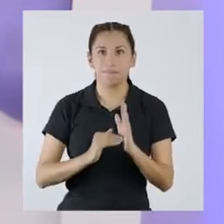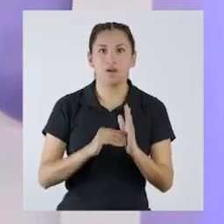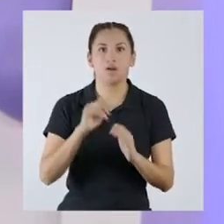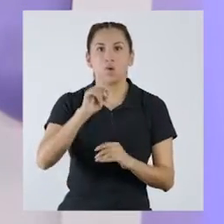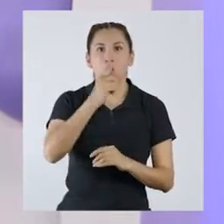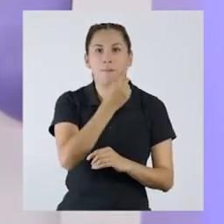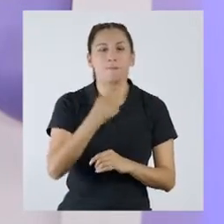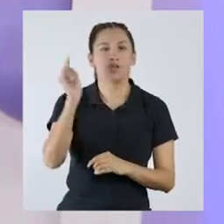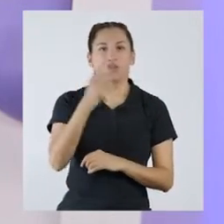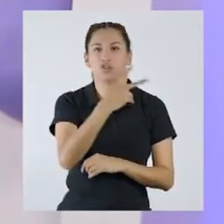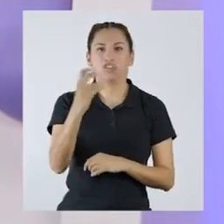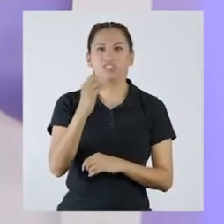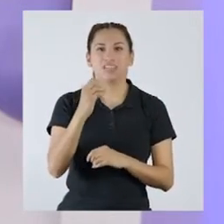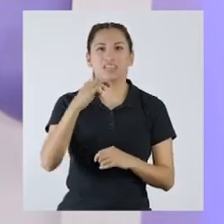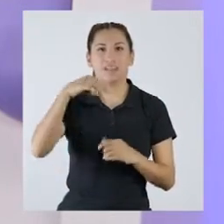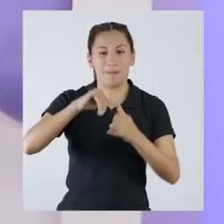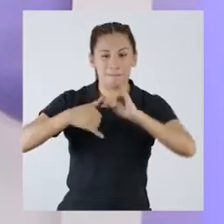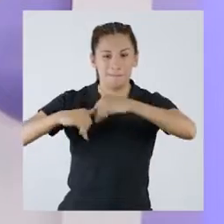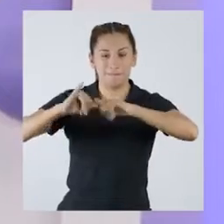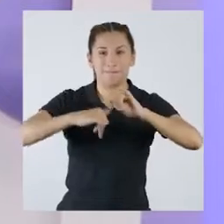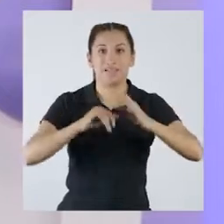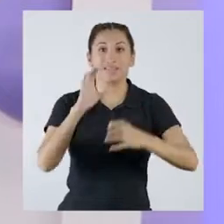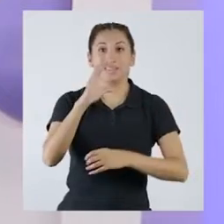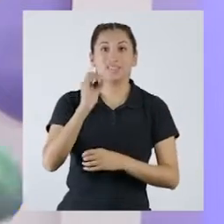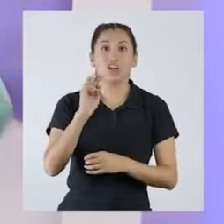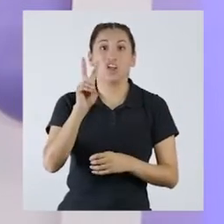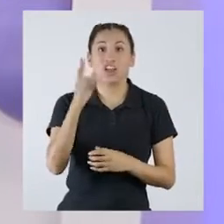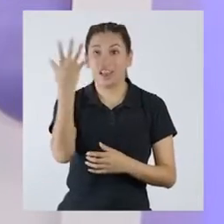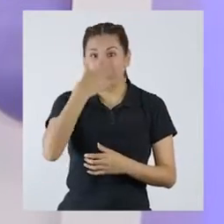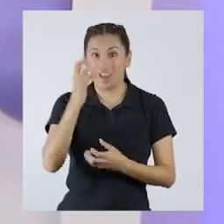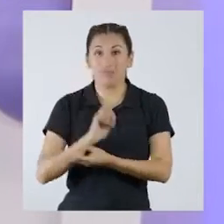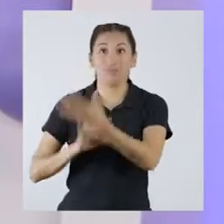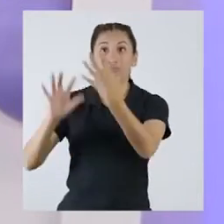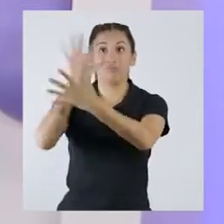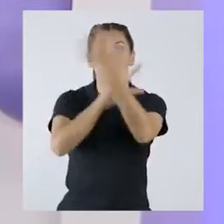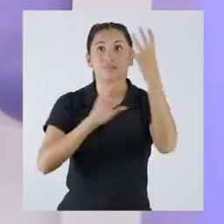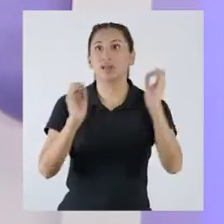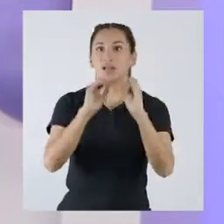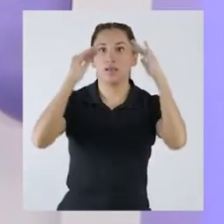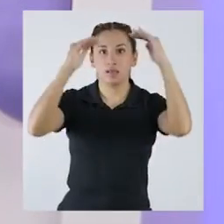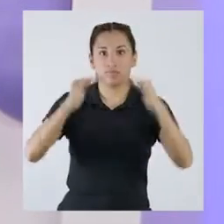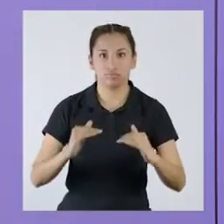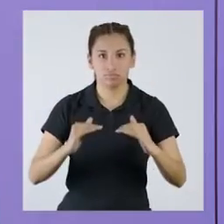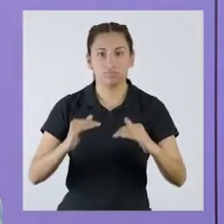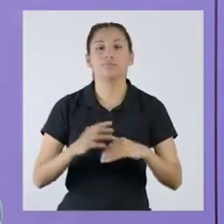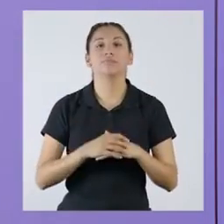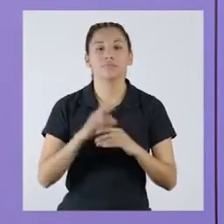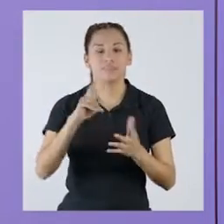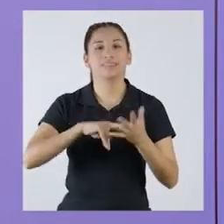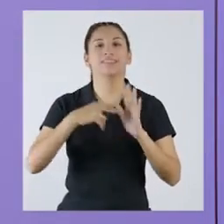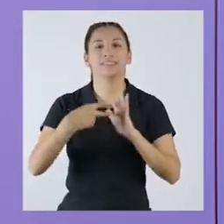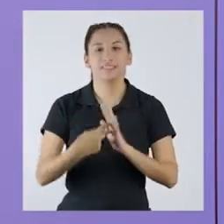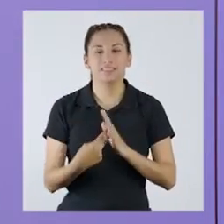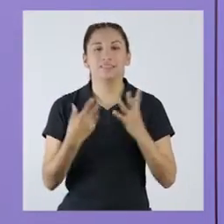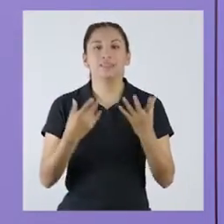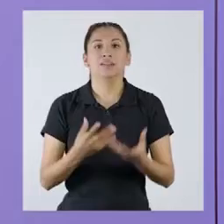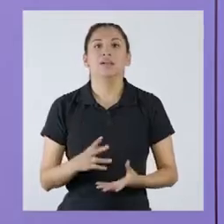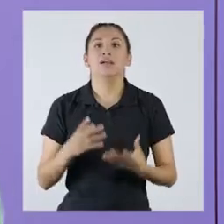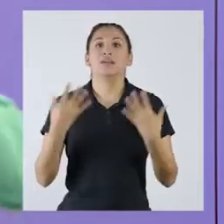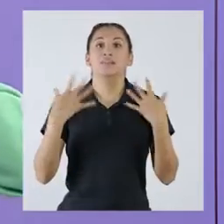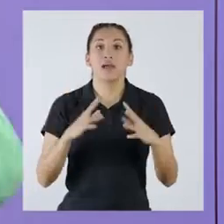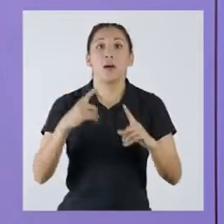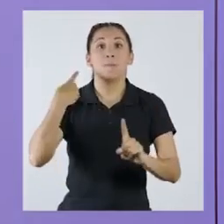1.200.000 toneladas métricas de CO2 a la atmósfera, lo que reflejó